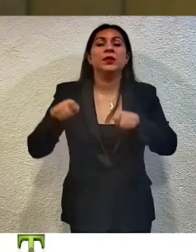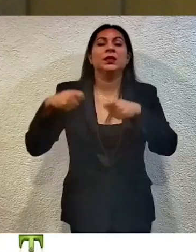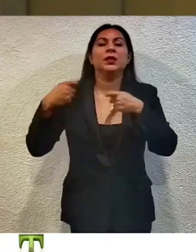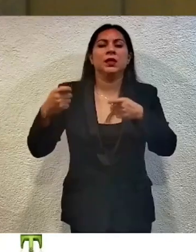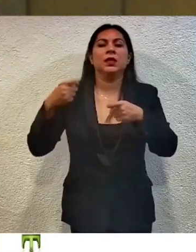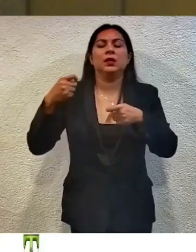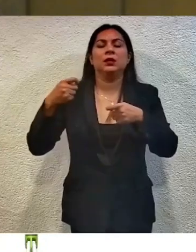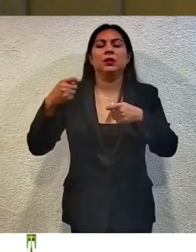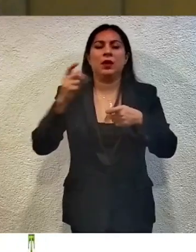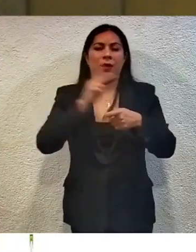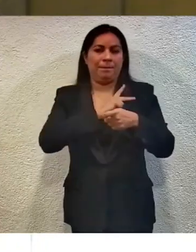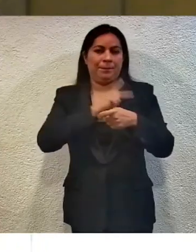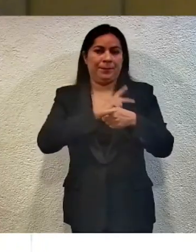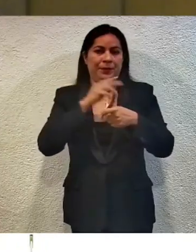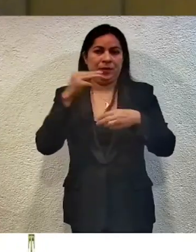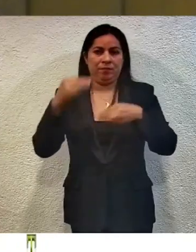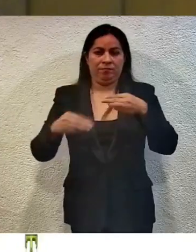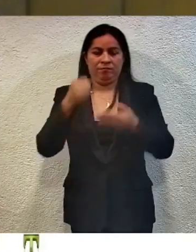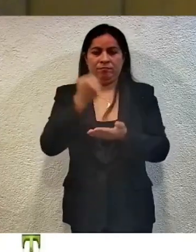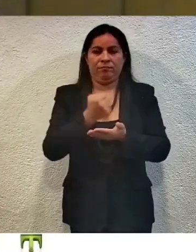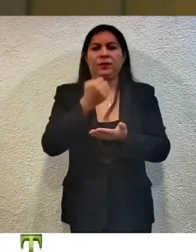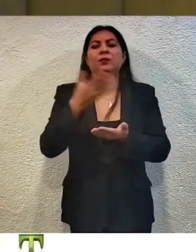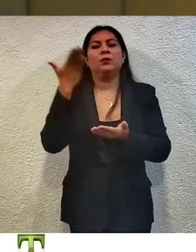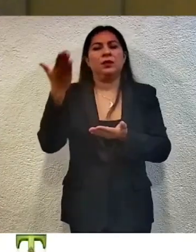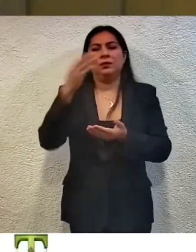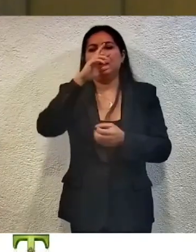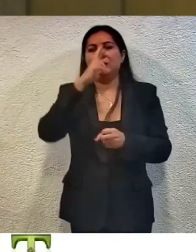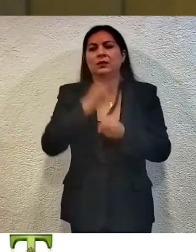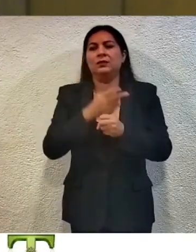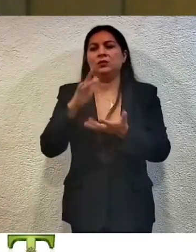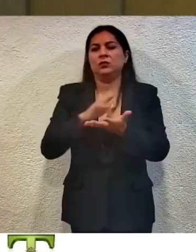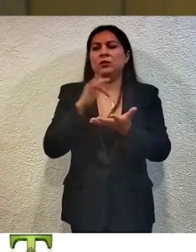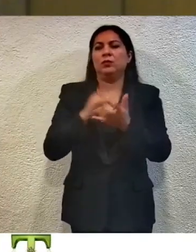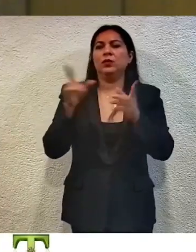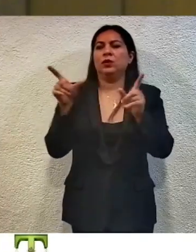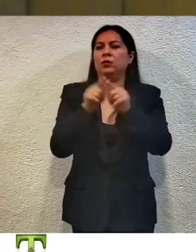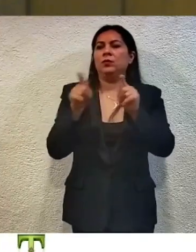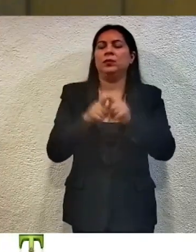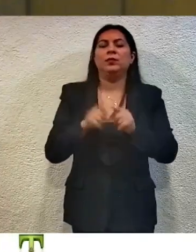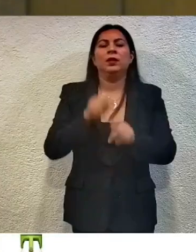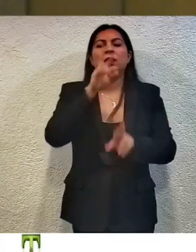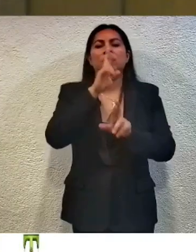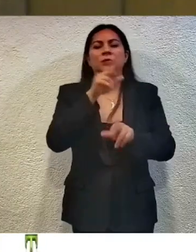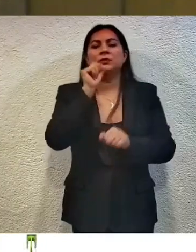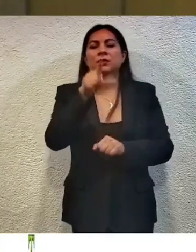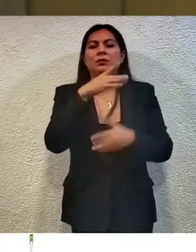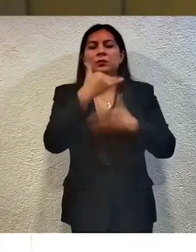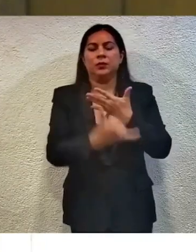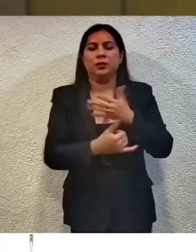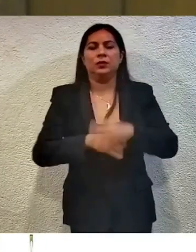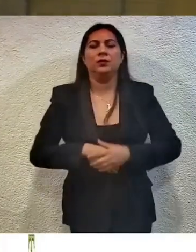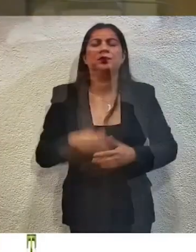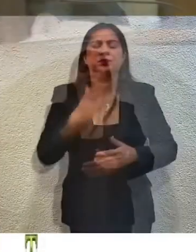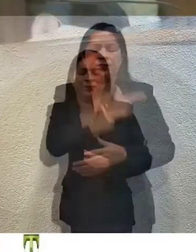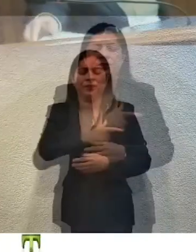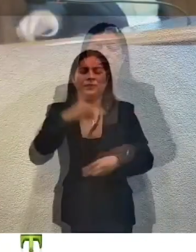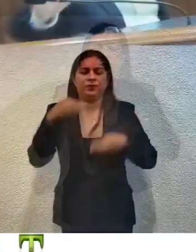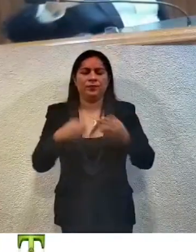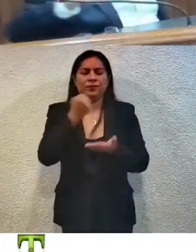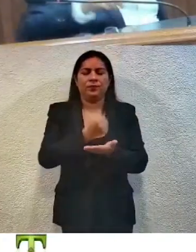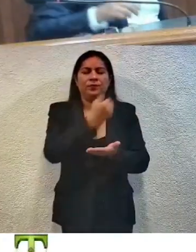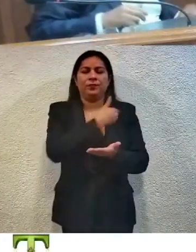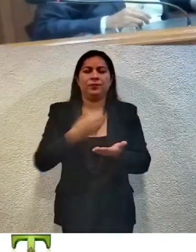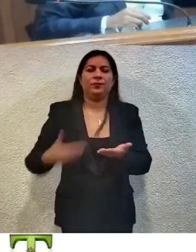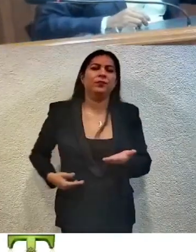a la ponencia a mi cargo. Por lo tanto, le solicito, secretaria, nos apoye con la cuenta y los resolutivos del proyecto. Con gusto, magistrada